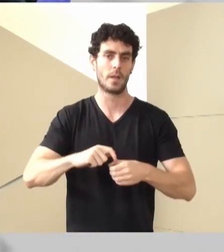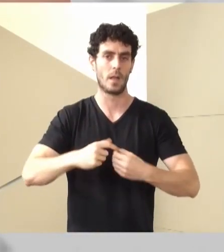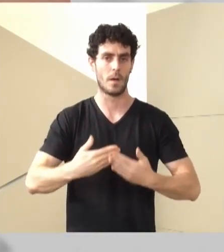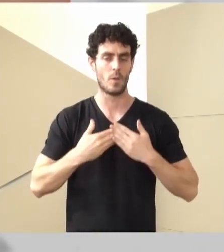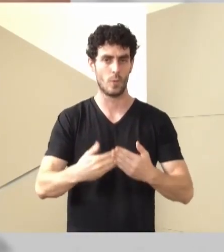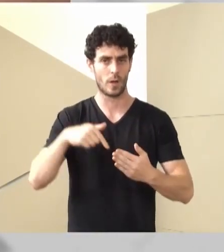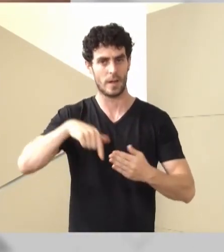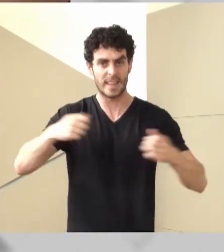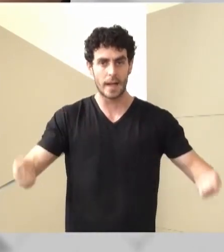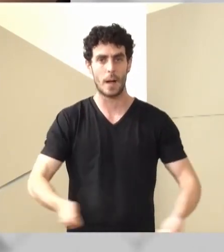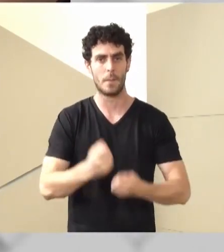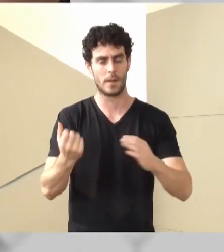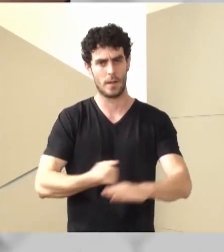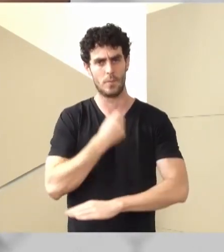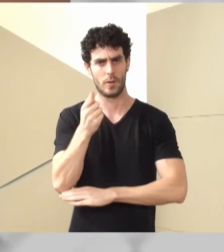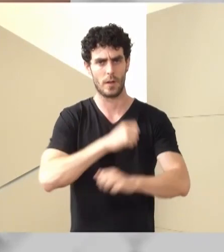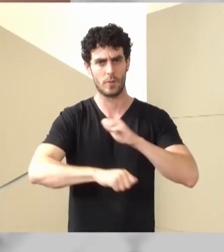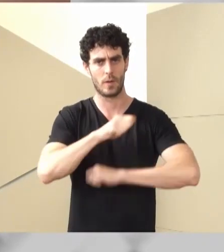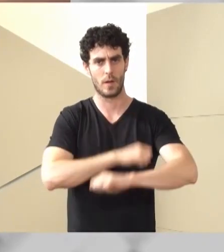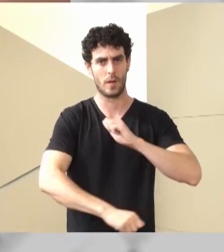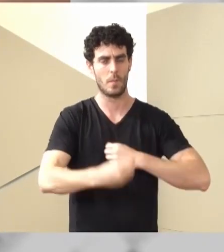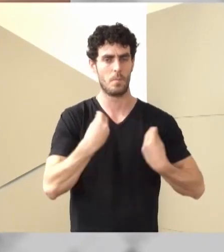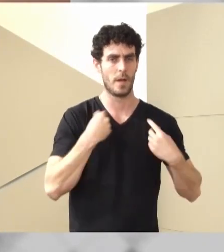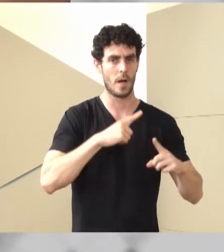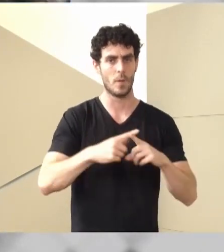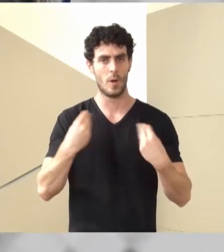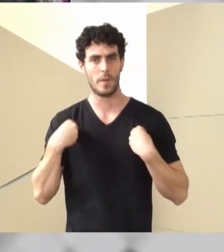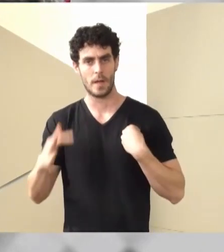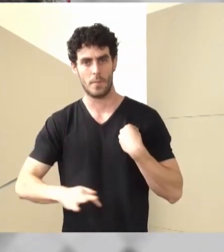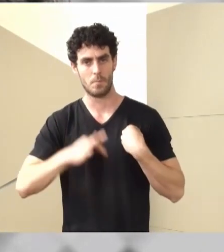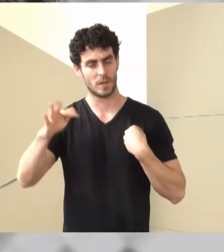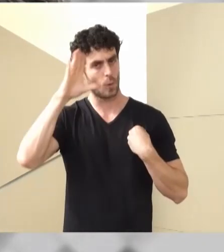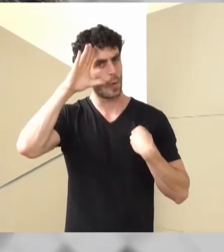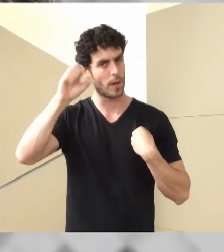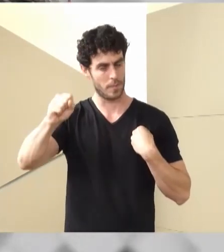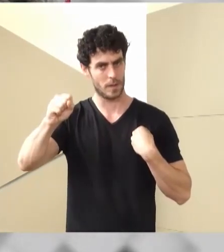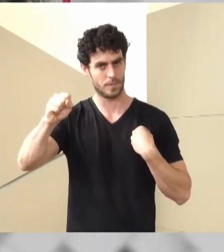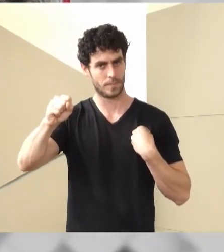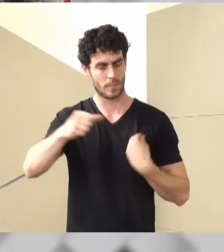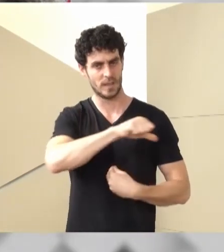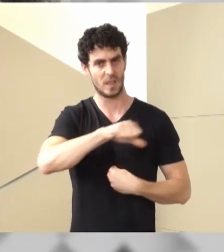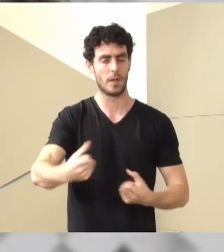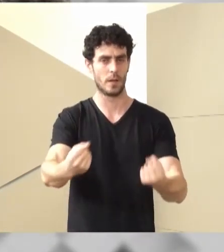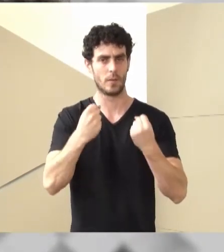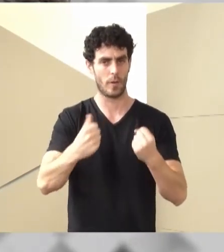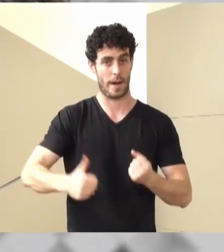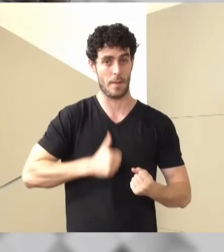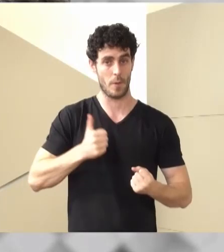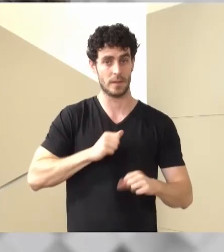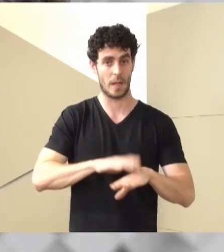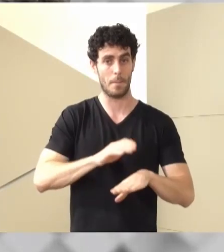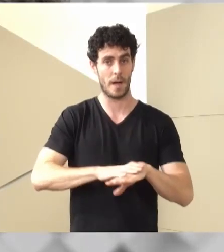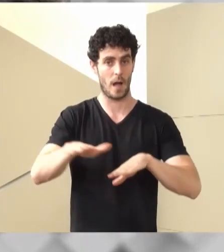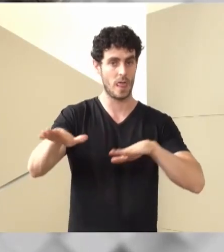campaña, impulsada por la Asociación Vida por Vida y la Guardia Civil, que aprovechará su semana institucional para captar